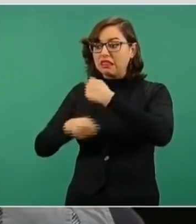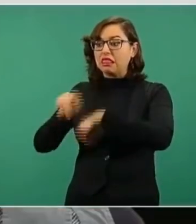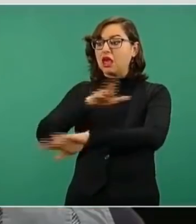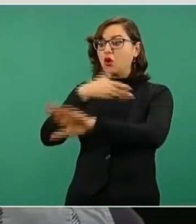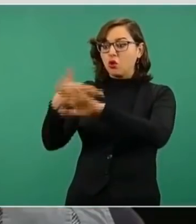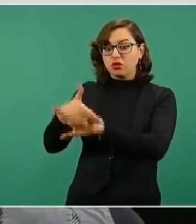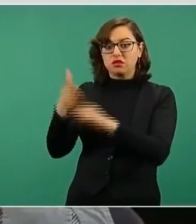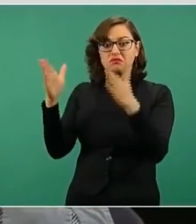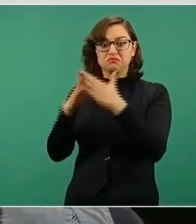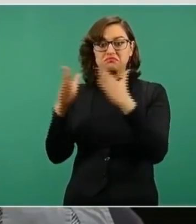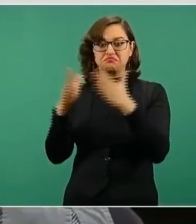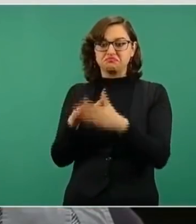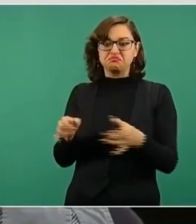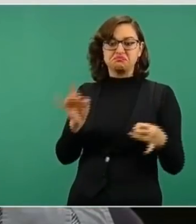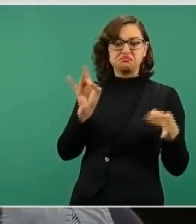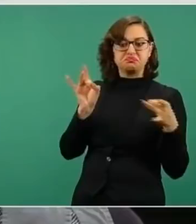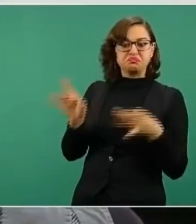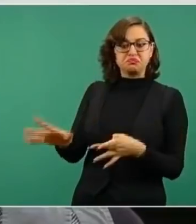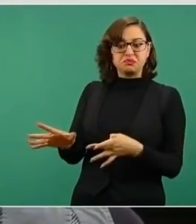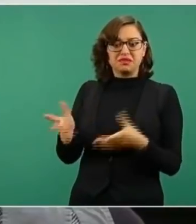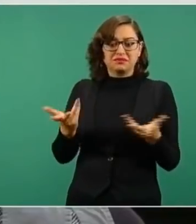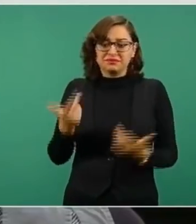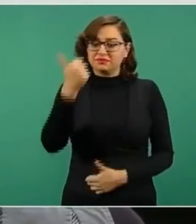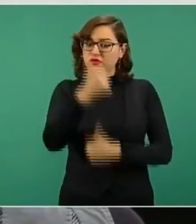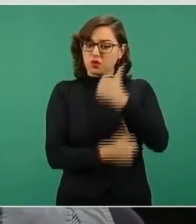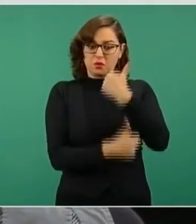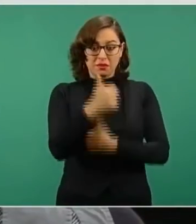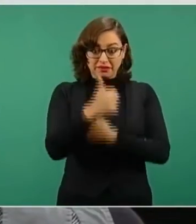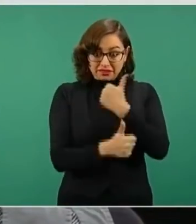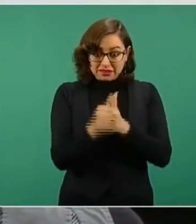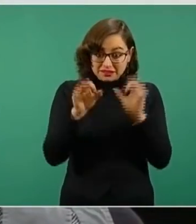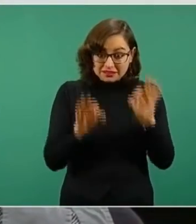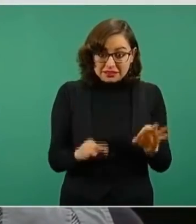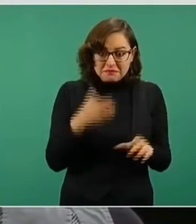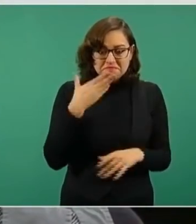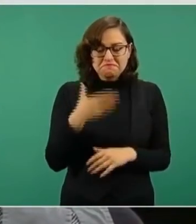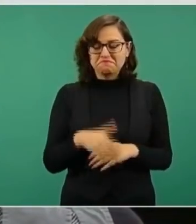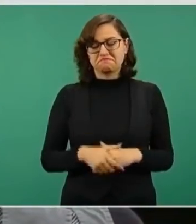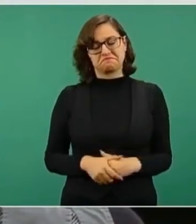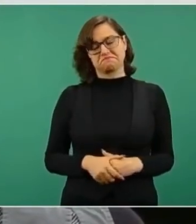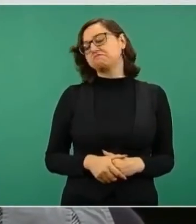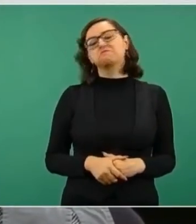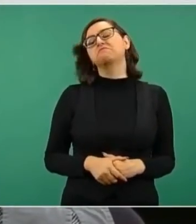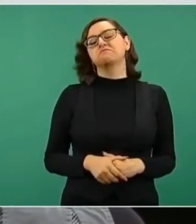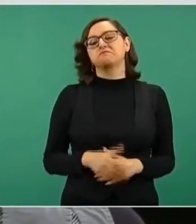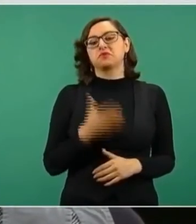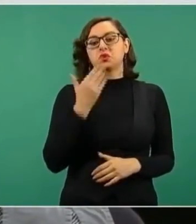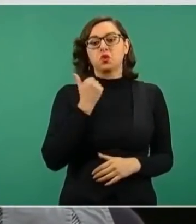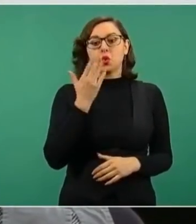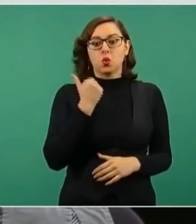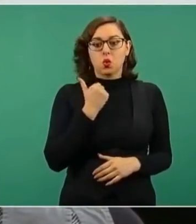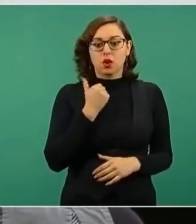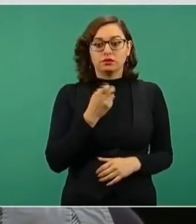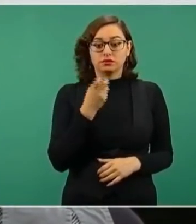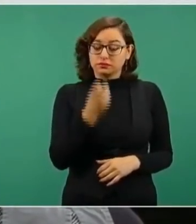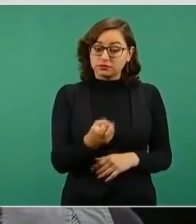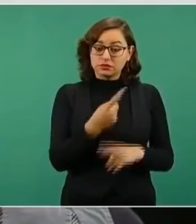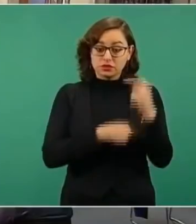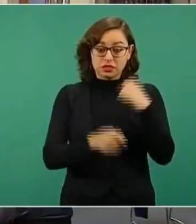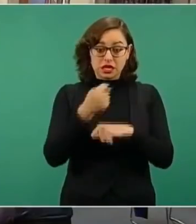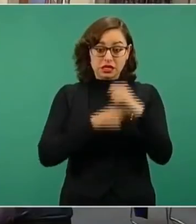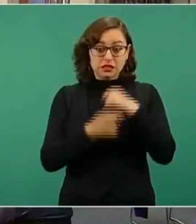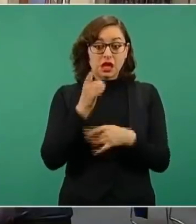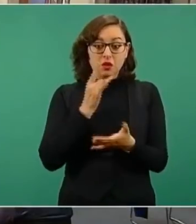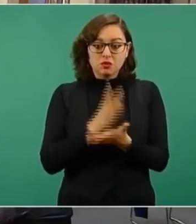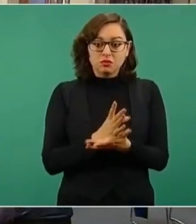Y además, esta competencia desleal no es solamente con estas tiendas, ¿no?, y con estos negocios,